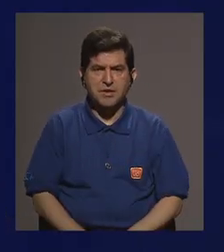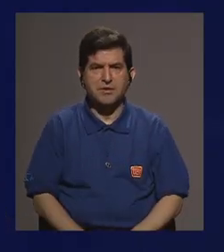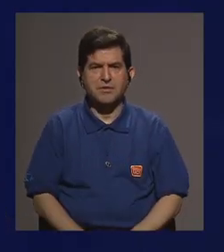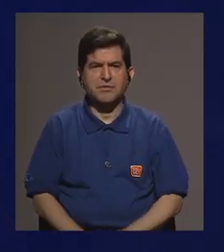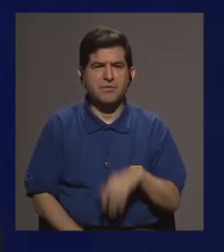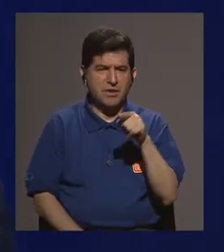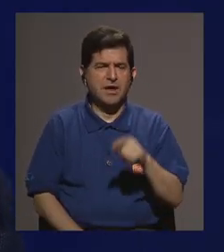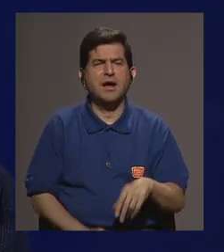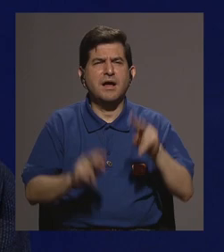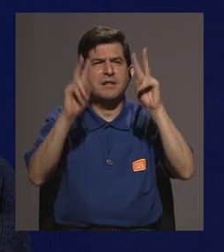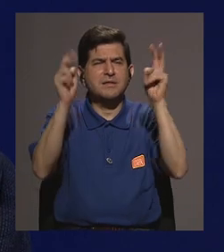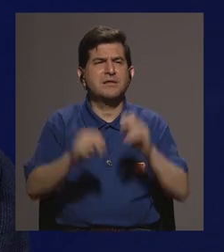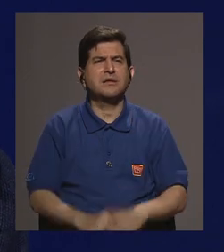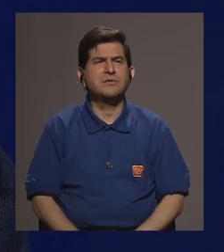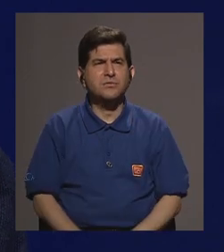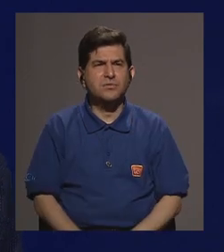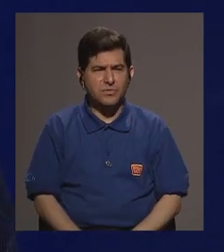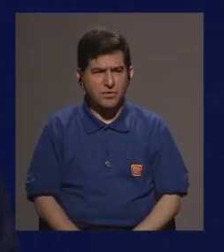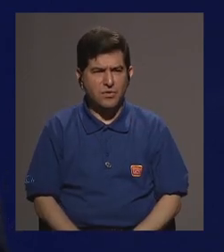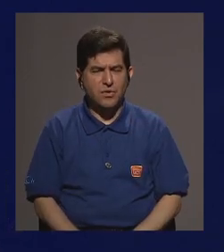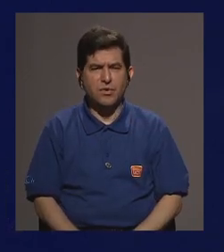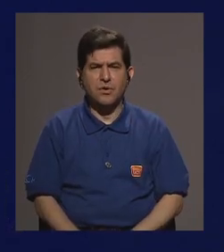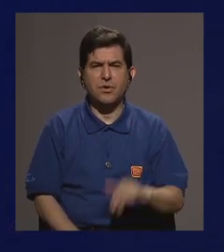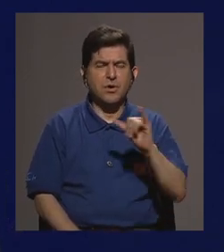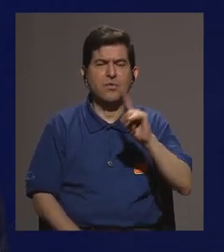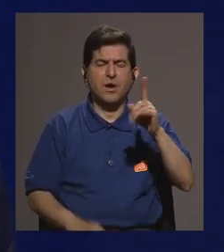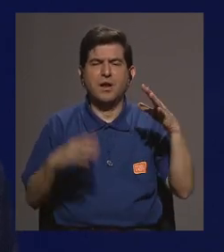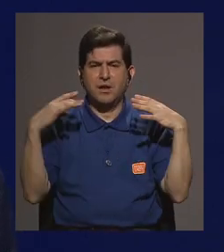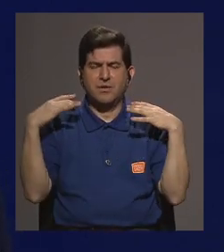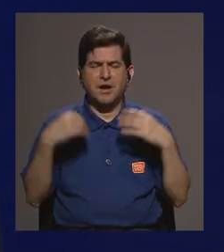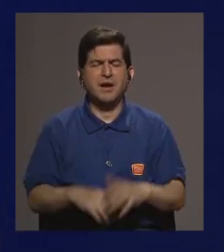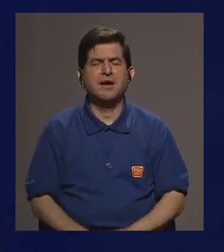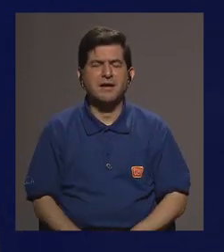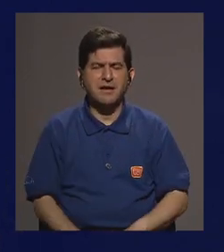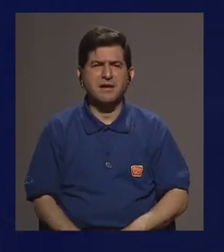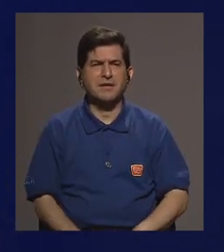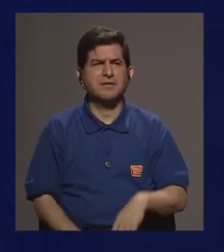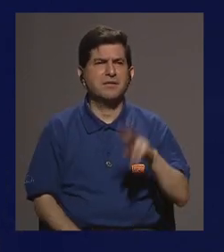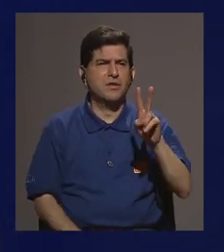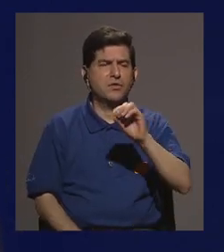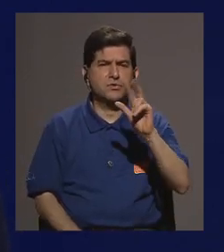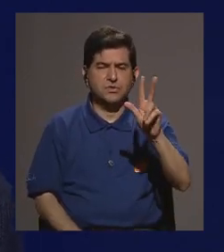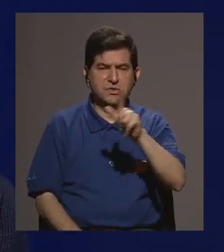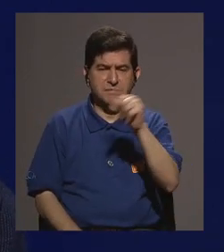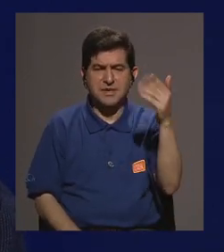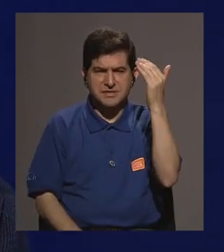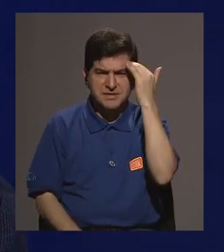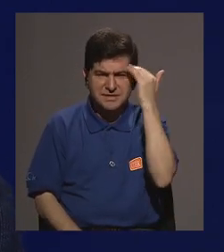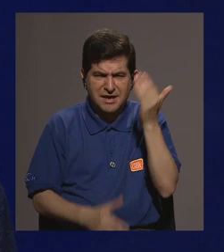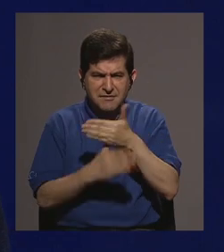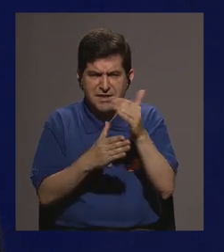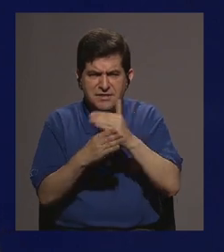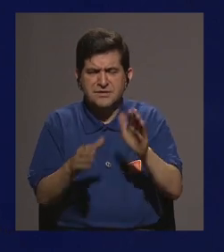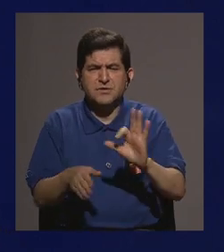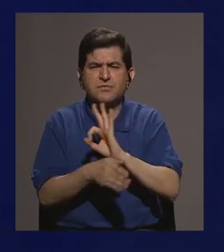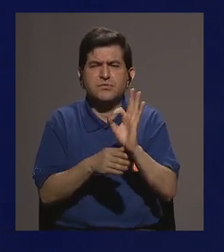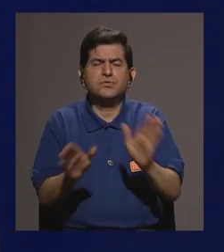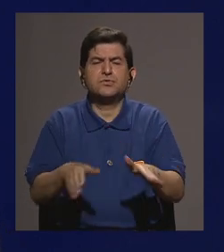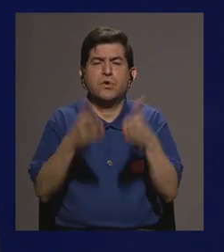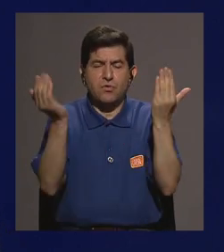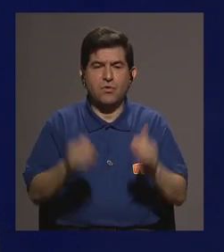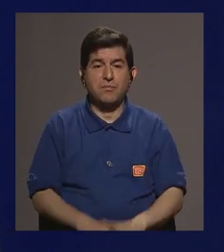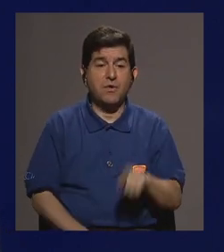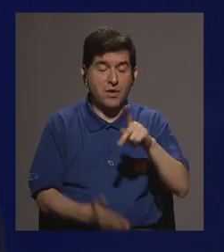cuyo título es como una de hace escasos dos o tres meses me ayudó mucho para saber cómo es que funciona el asunto de la distribución